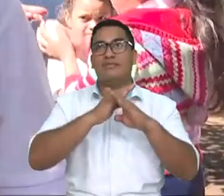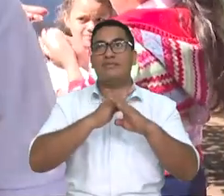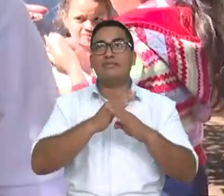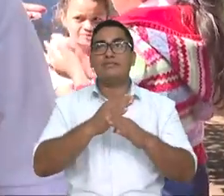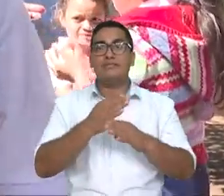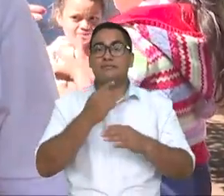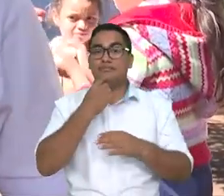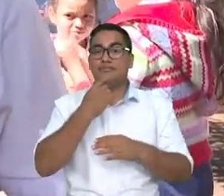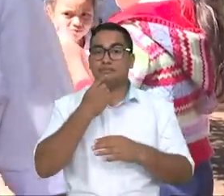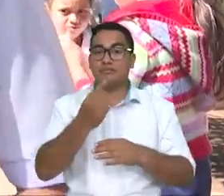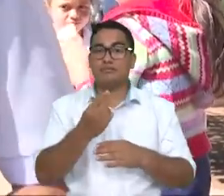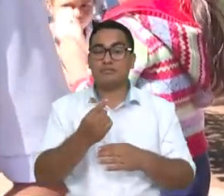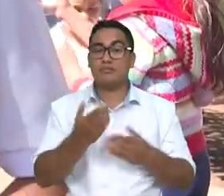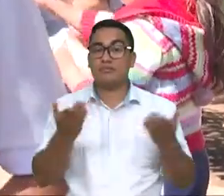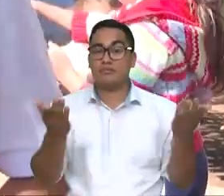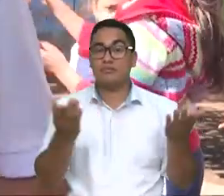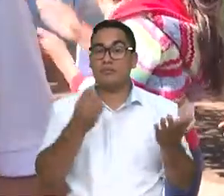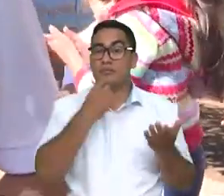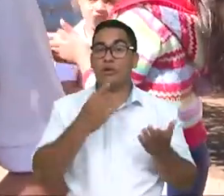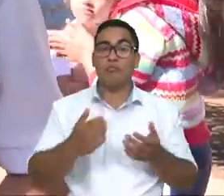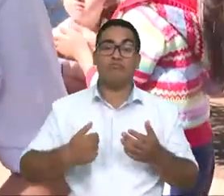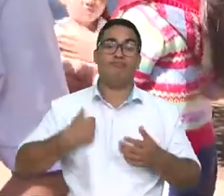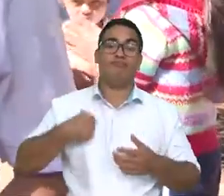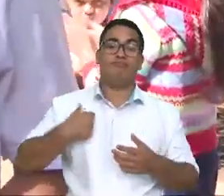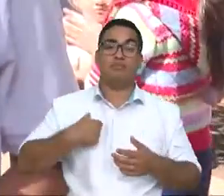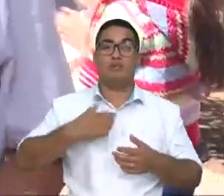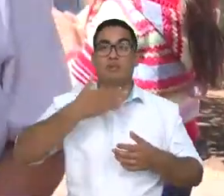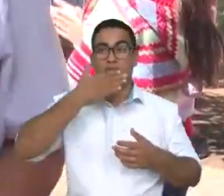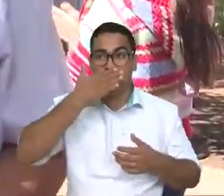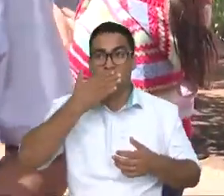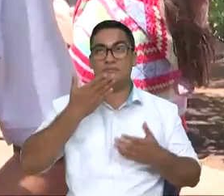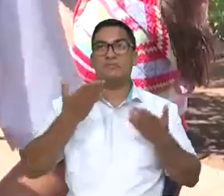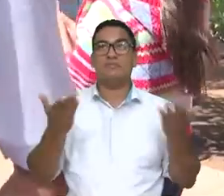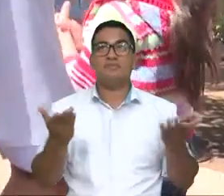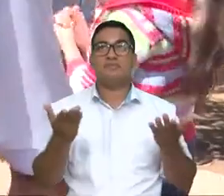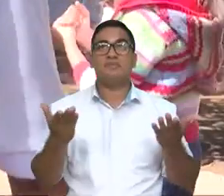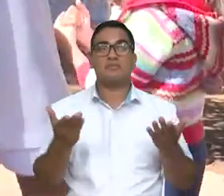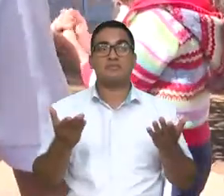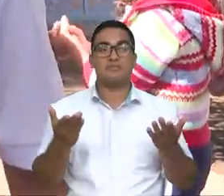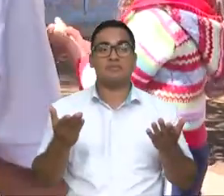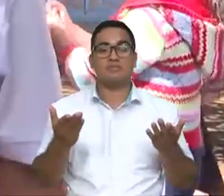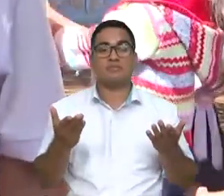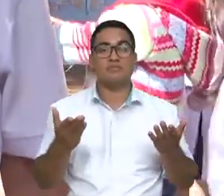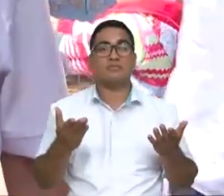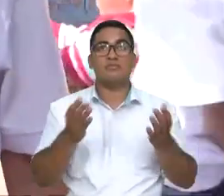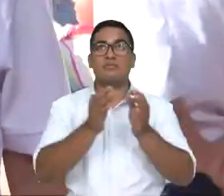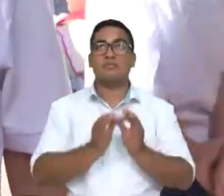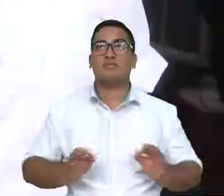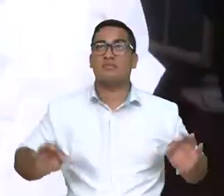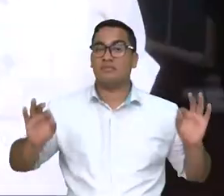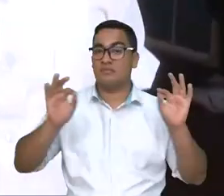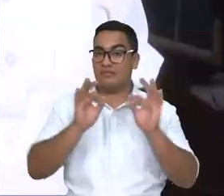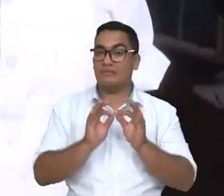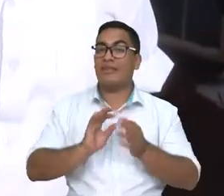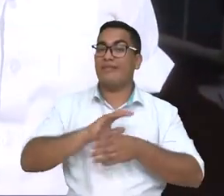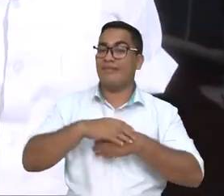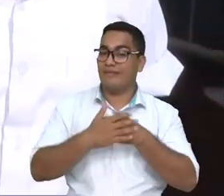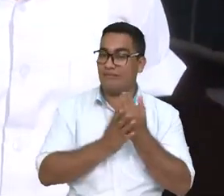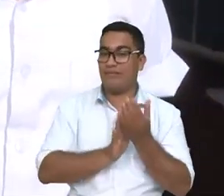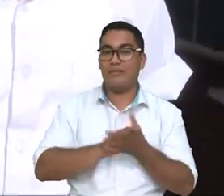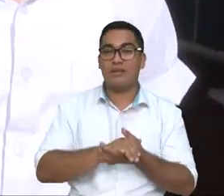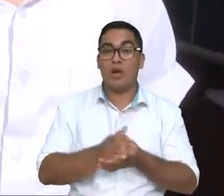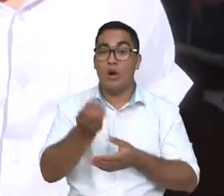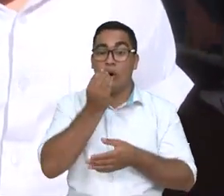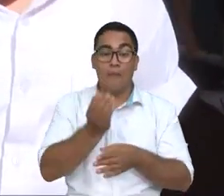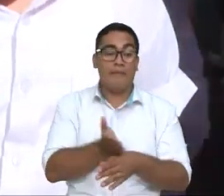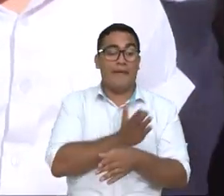dice, por el coronavirus, por la diarrea, por la gripe, por eso hay que lavarnos las manos. Y antes de comer